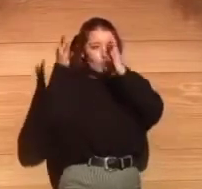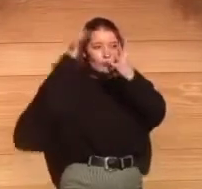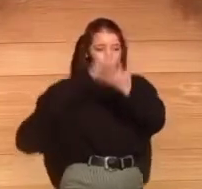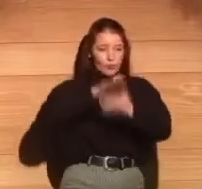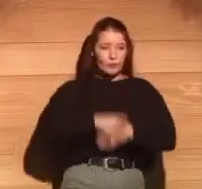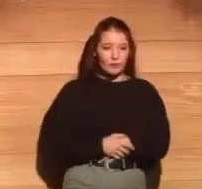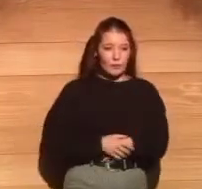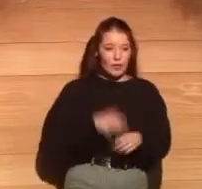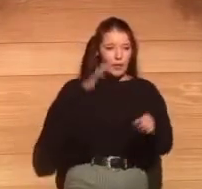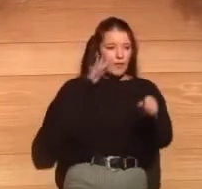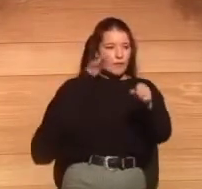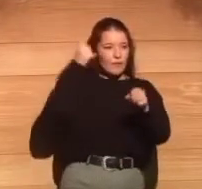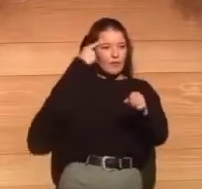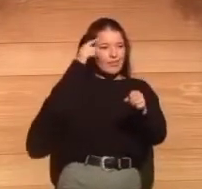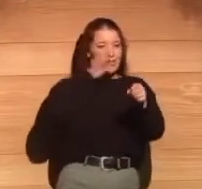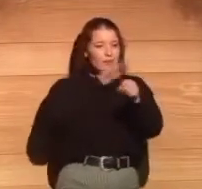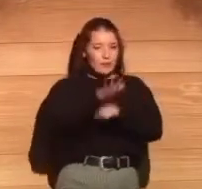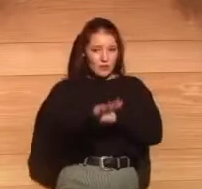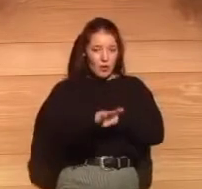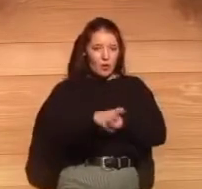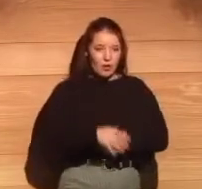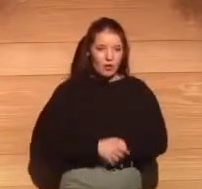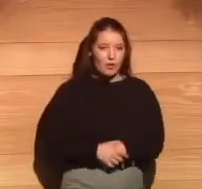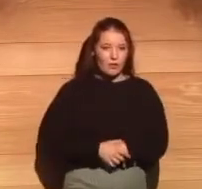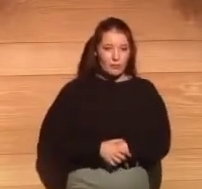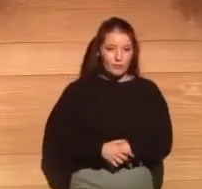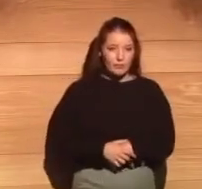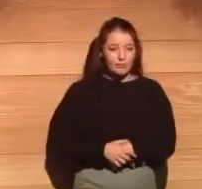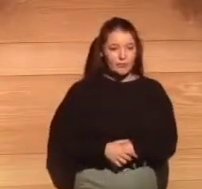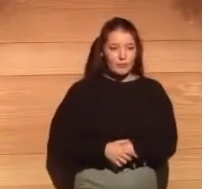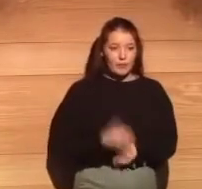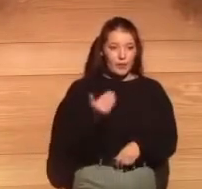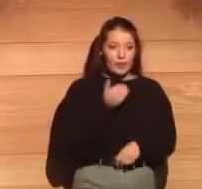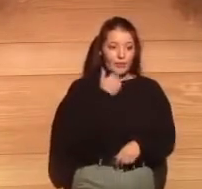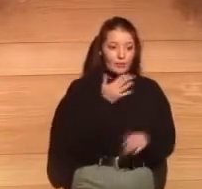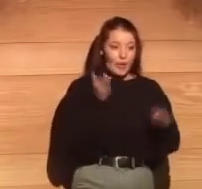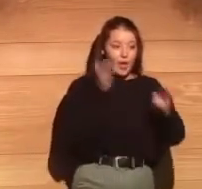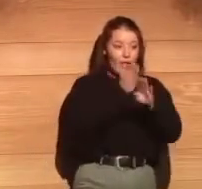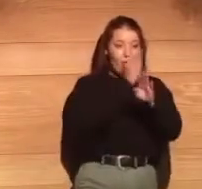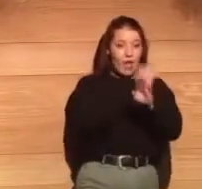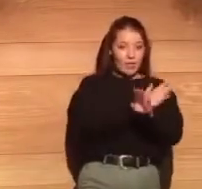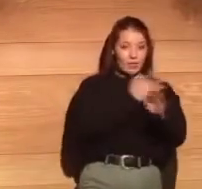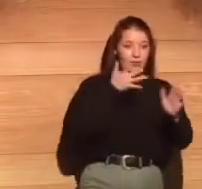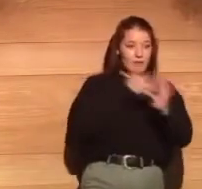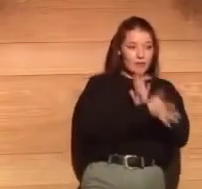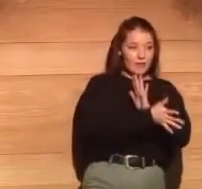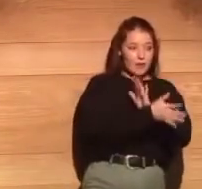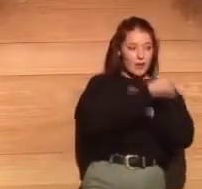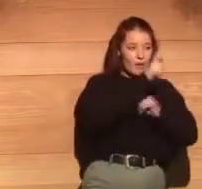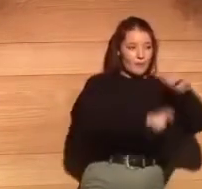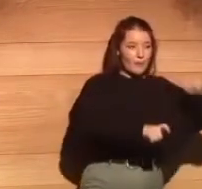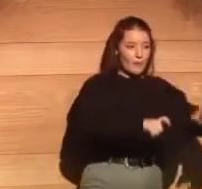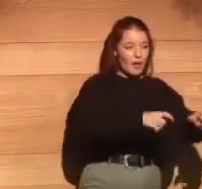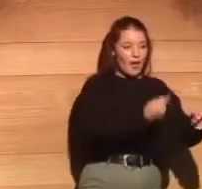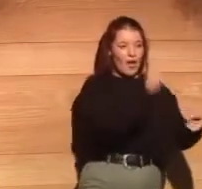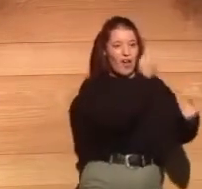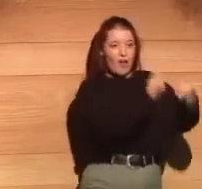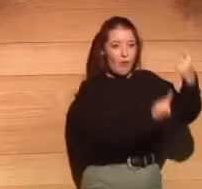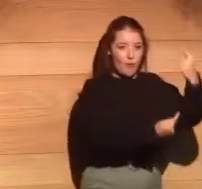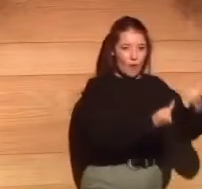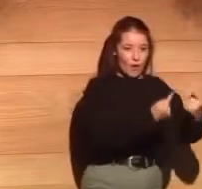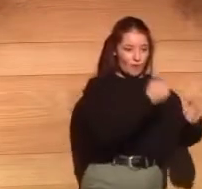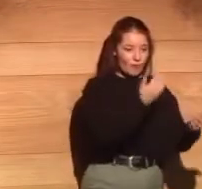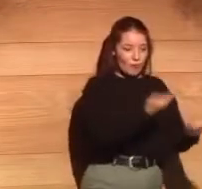de la influencia psicológica. Y aquello que entonces se hacía de una manera parcial, porque no afectaba a toda la población, ni muchísimo menos,